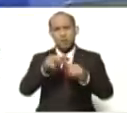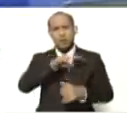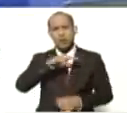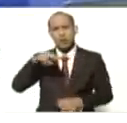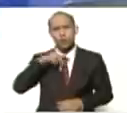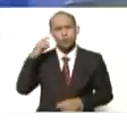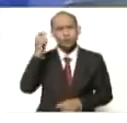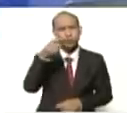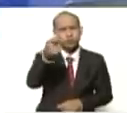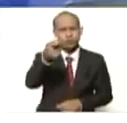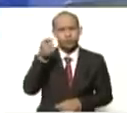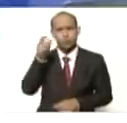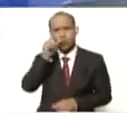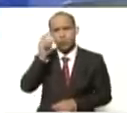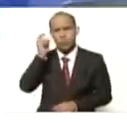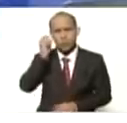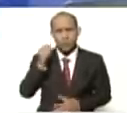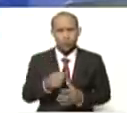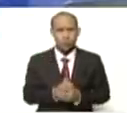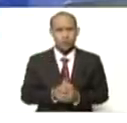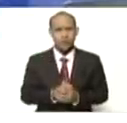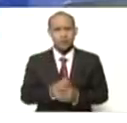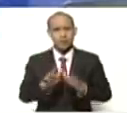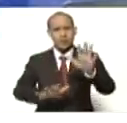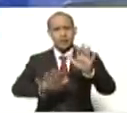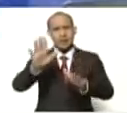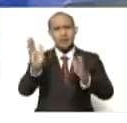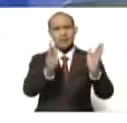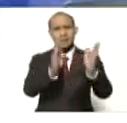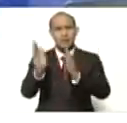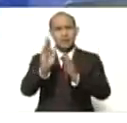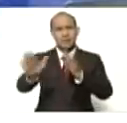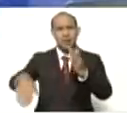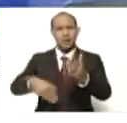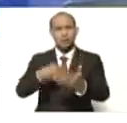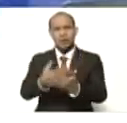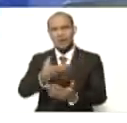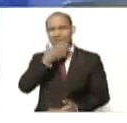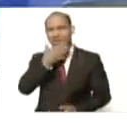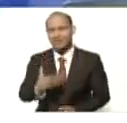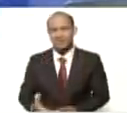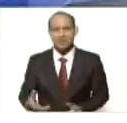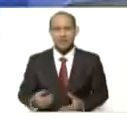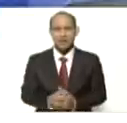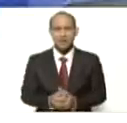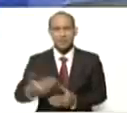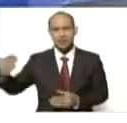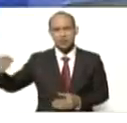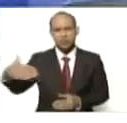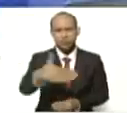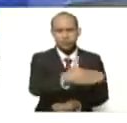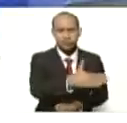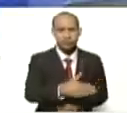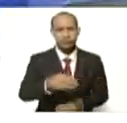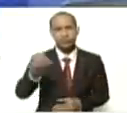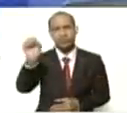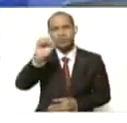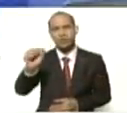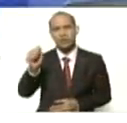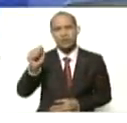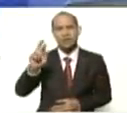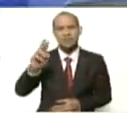y pescadoras del 15 de marzo a diciembre la zafra de la sardina